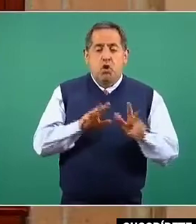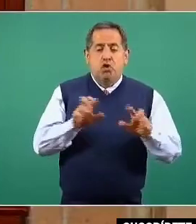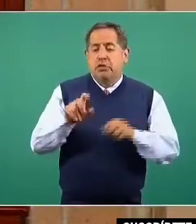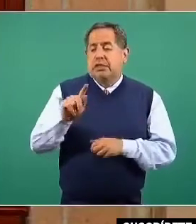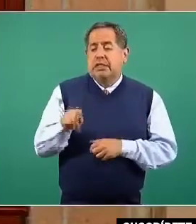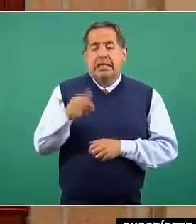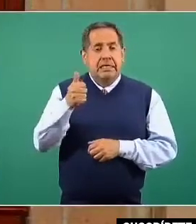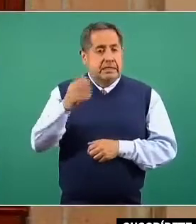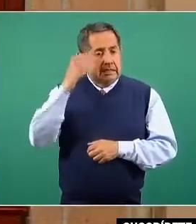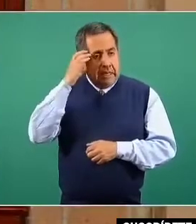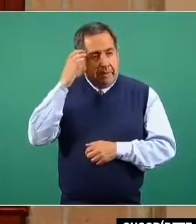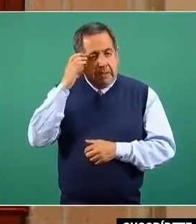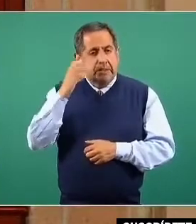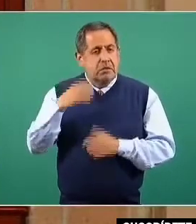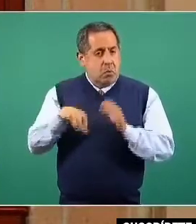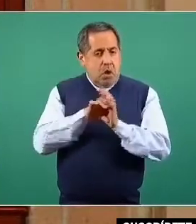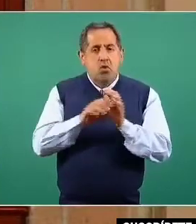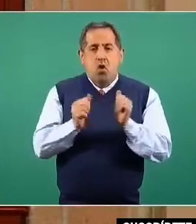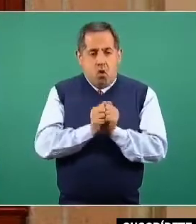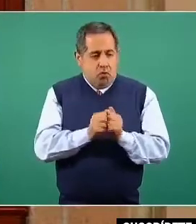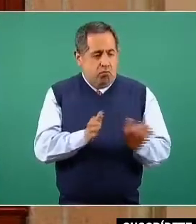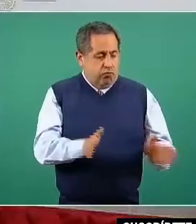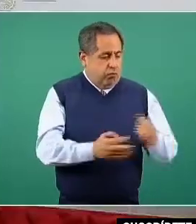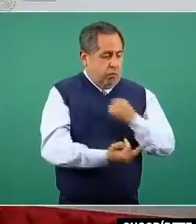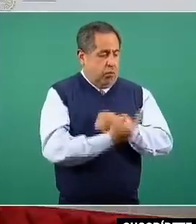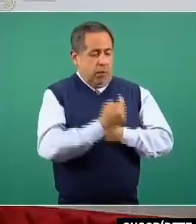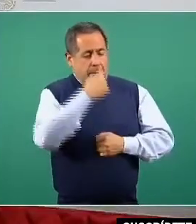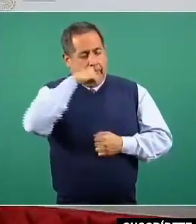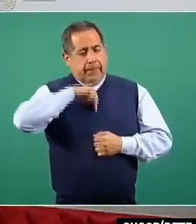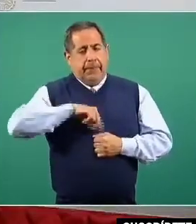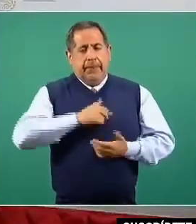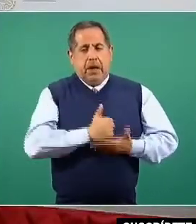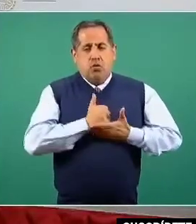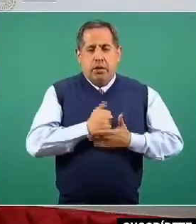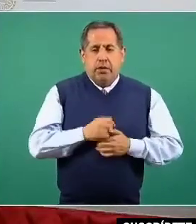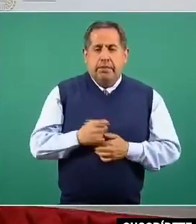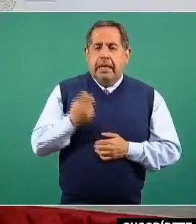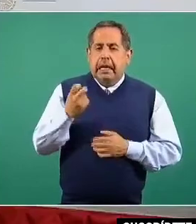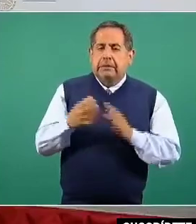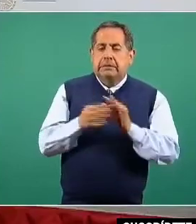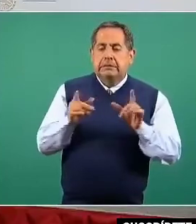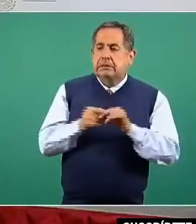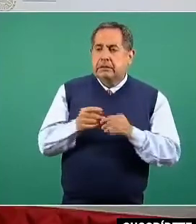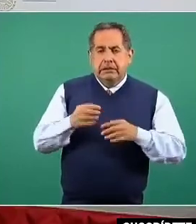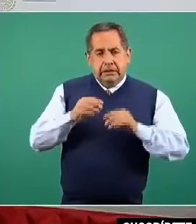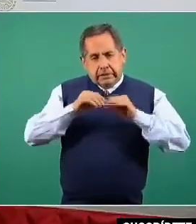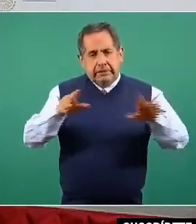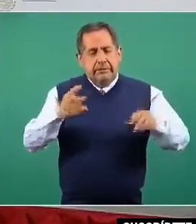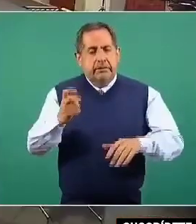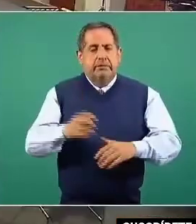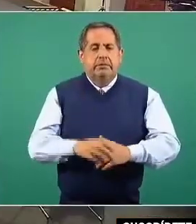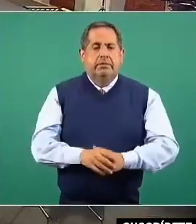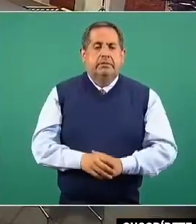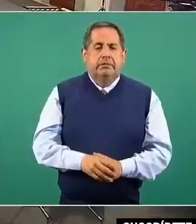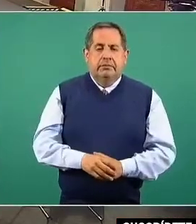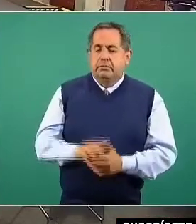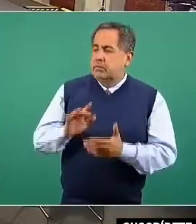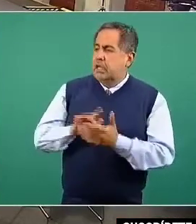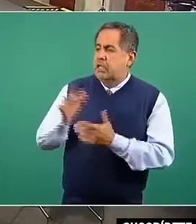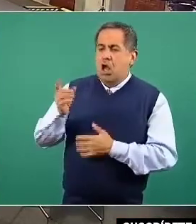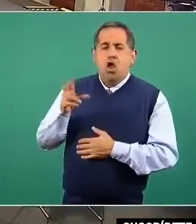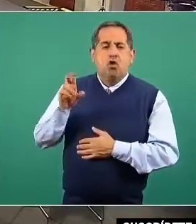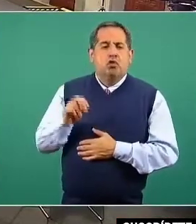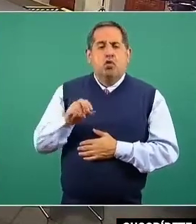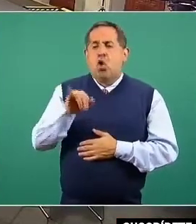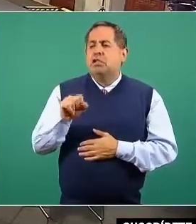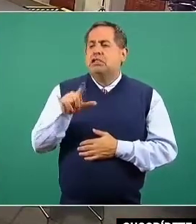4.876 camas disponibles con ventilador al día de hoy. Es la actualización de la estadística. Gracias, doctor José